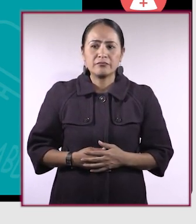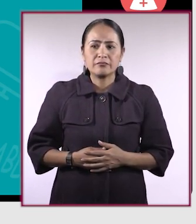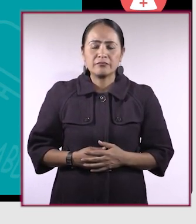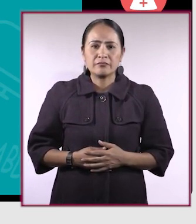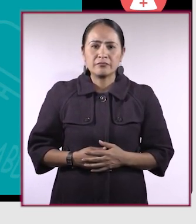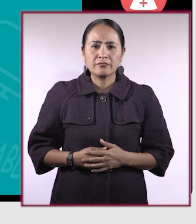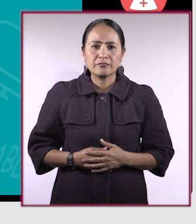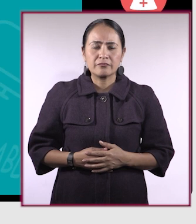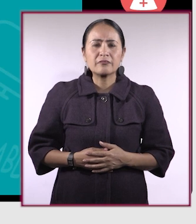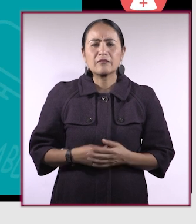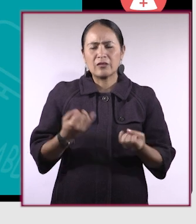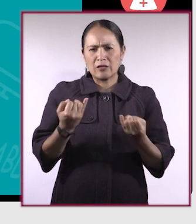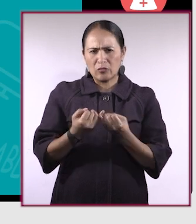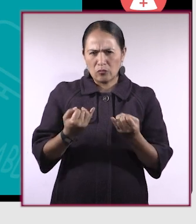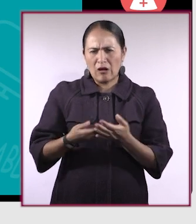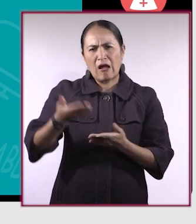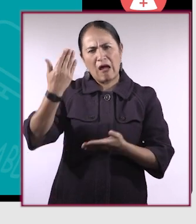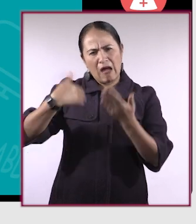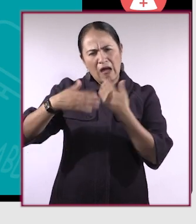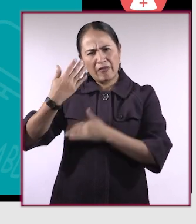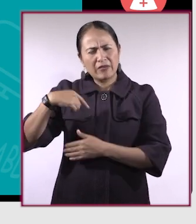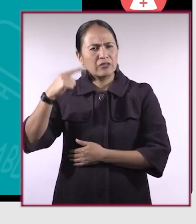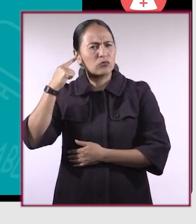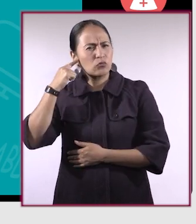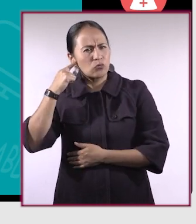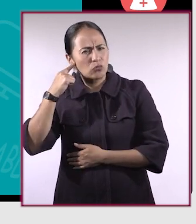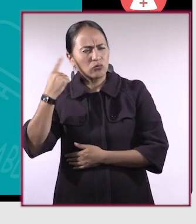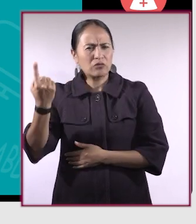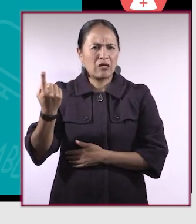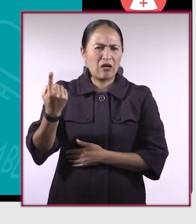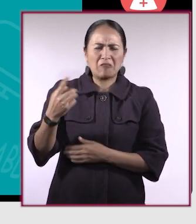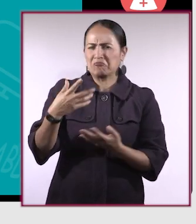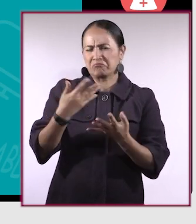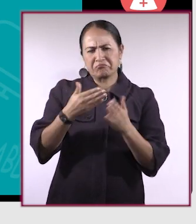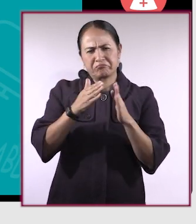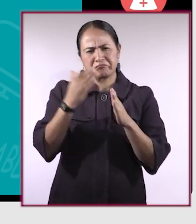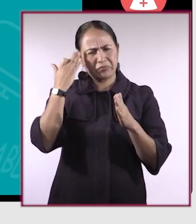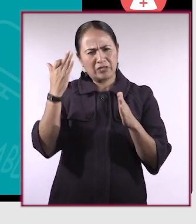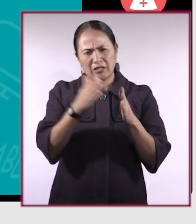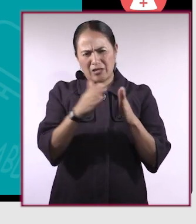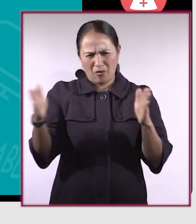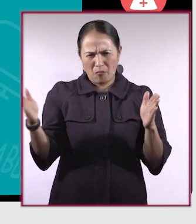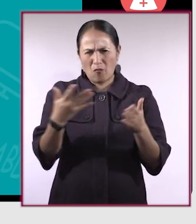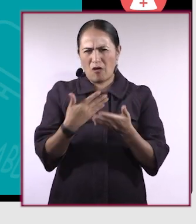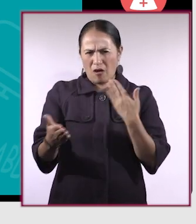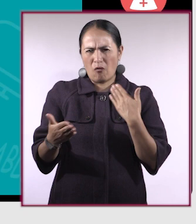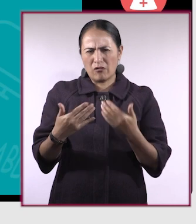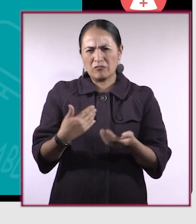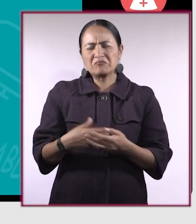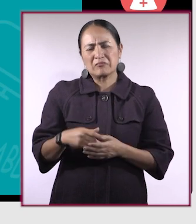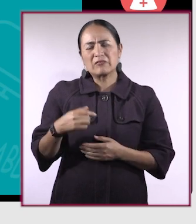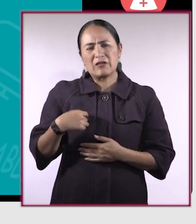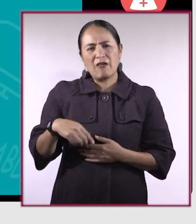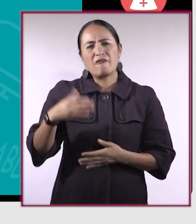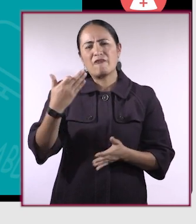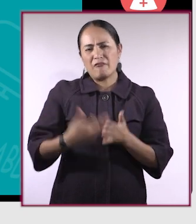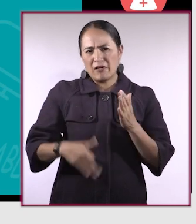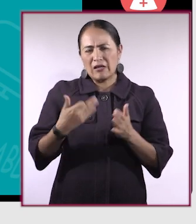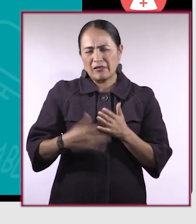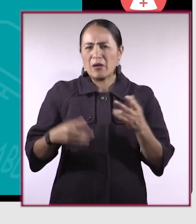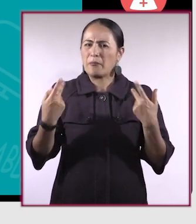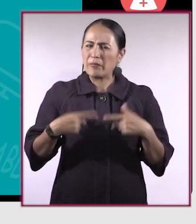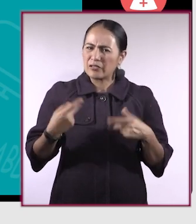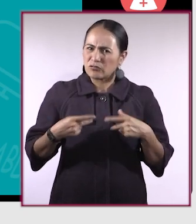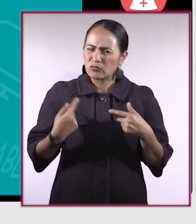hay de nuestros antepasados, de lo que hemos escuchado, pero de manera contemporánea creo que hace falta que